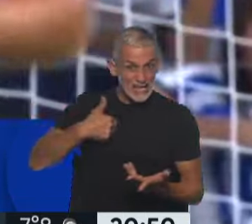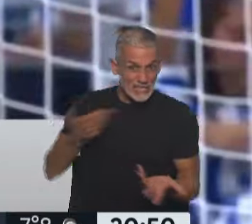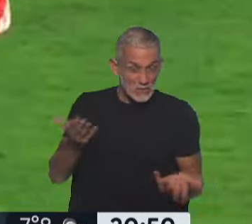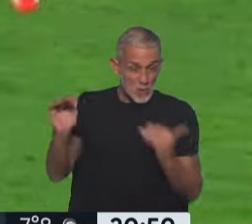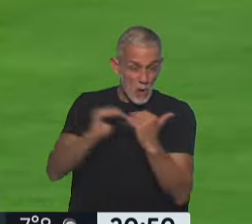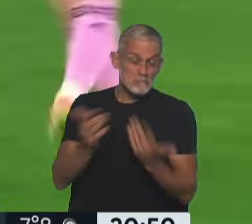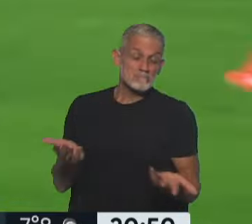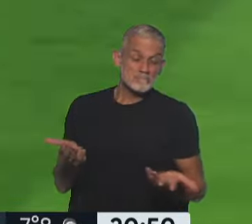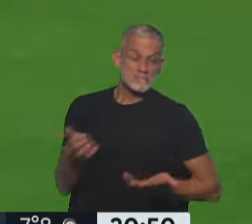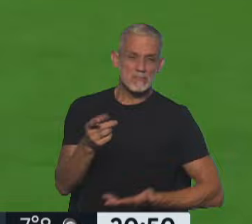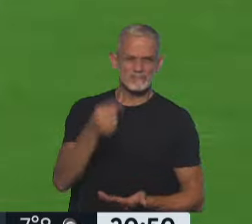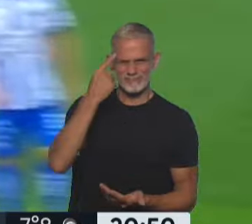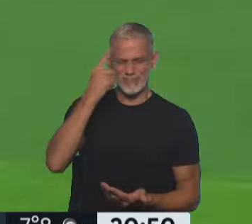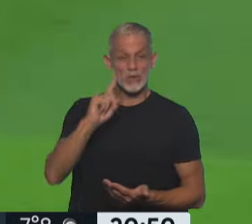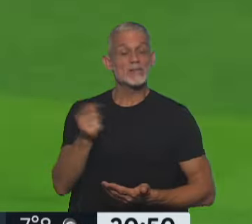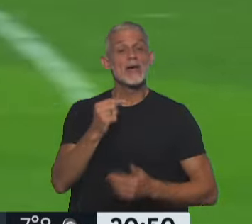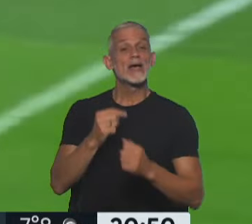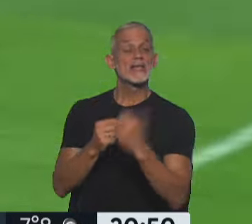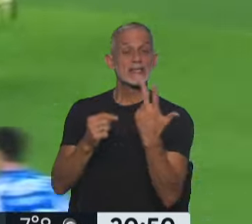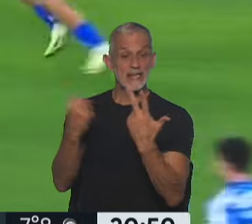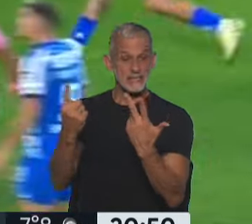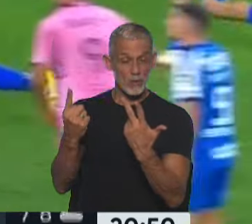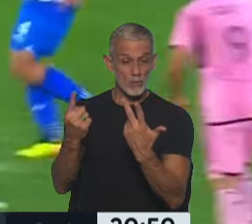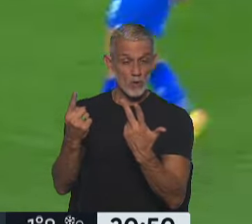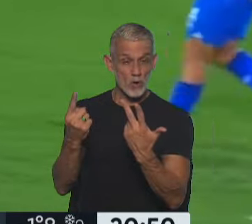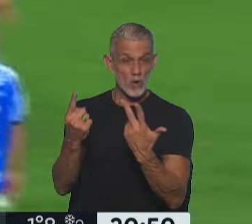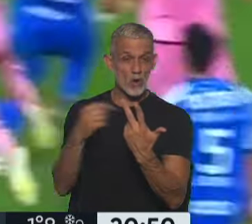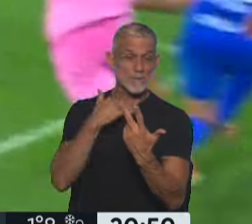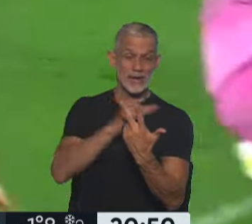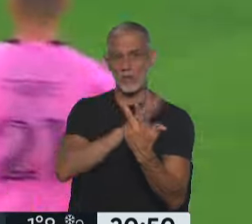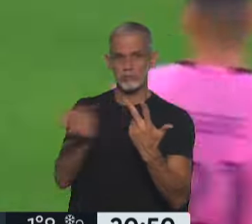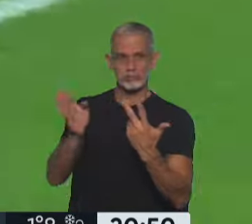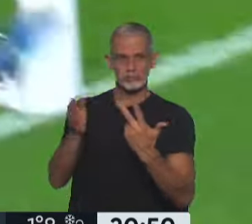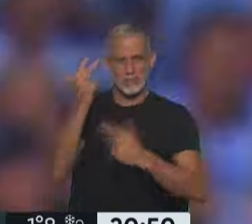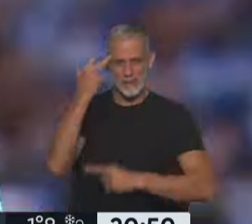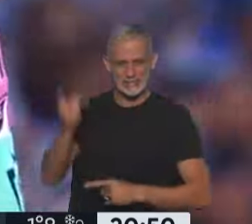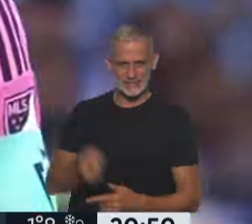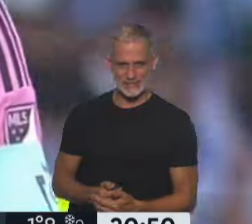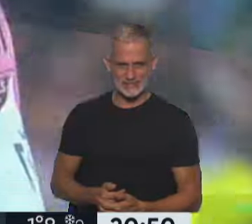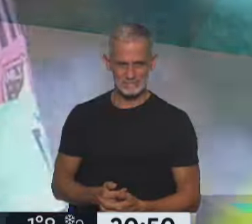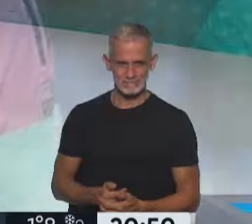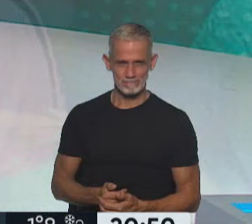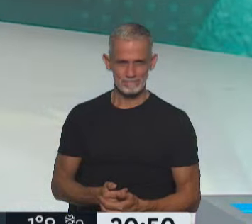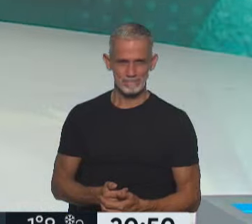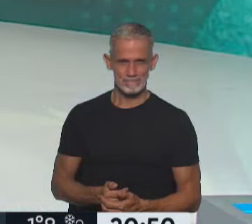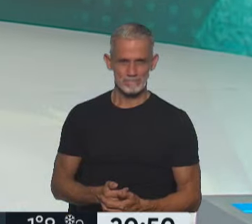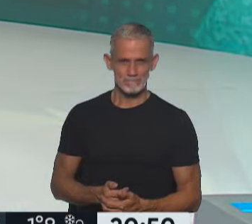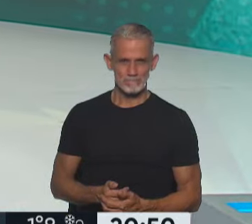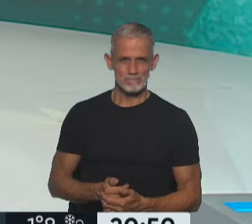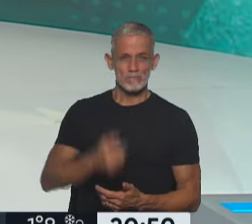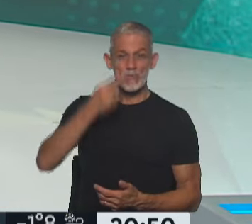pocos lo creían. 3-1, el último gol justamente fue el del equipo